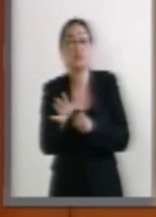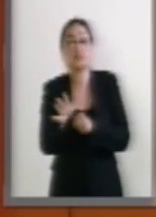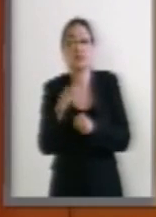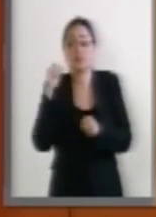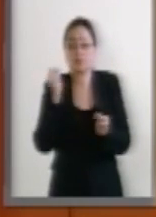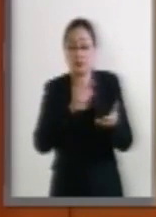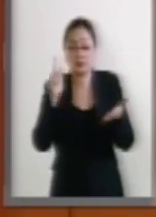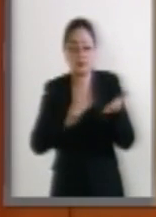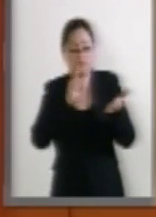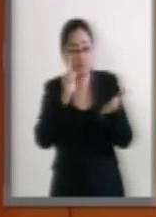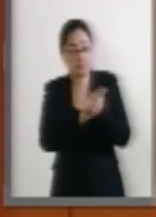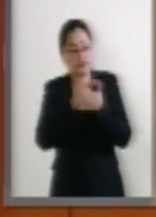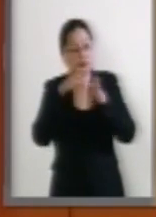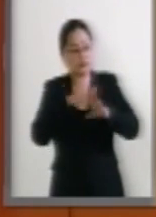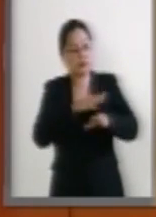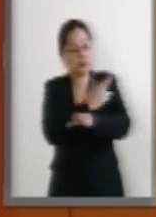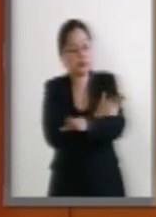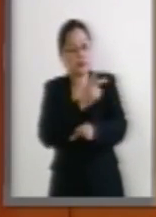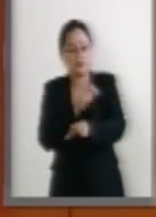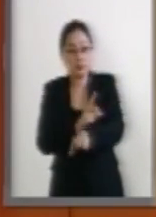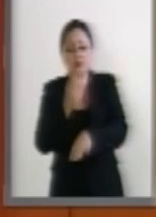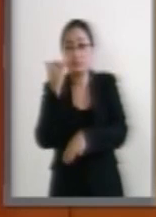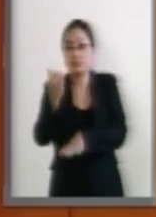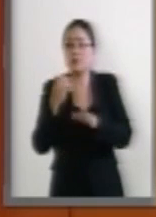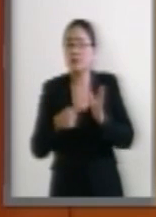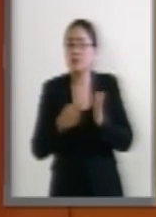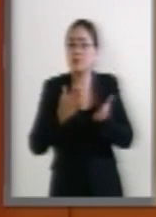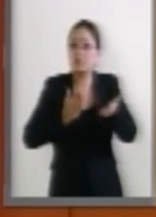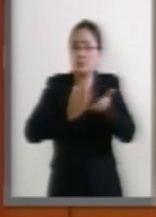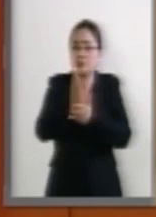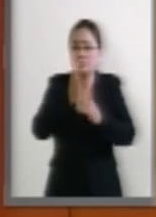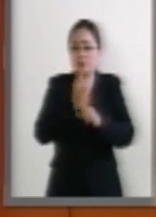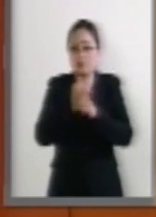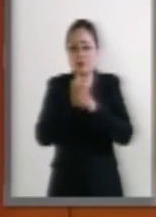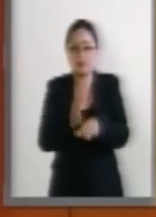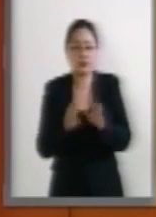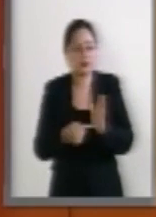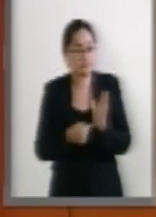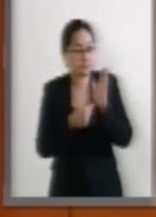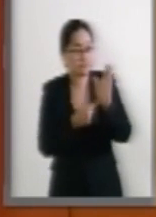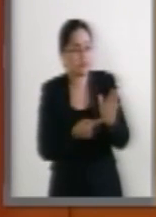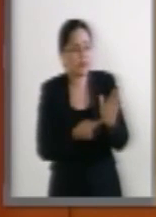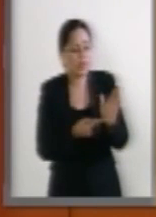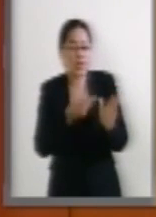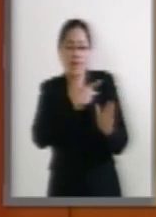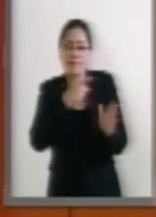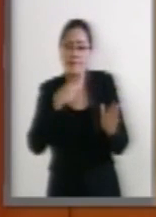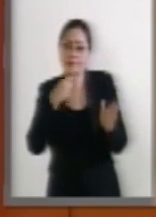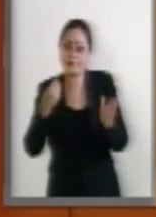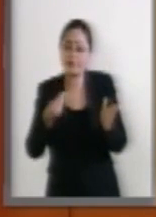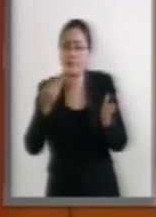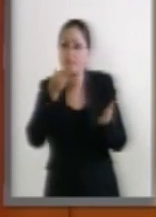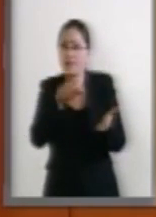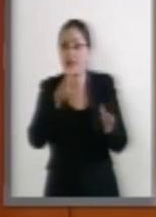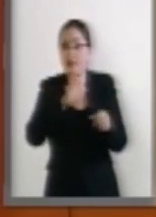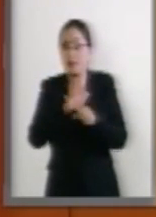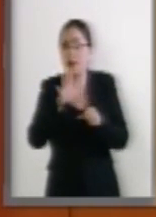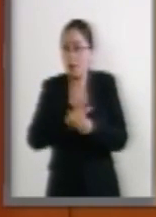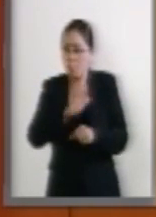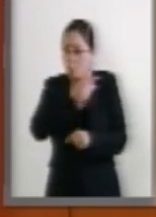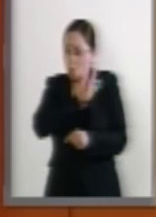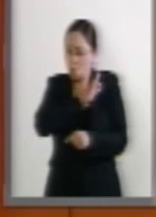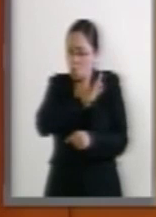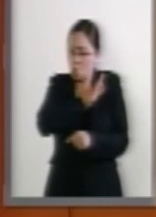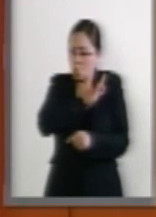Ley General de Transparencia y Acceso a la Información Pública prevea como causal de procedencia